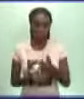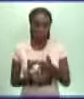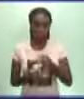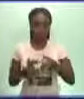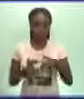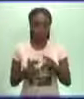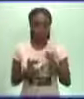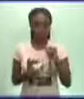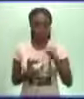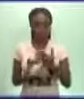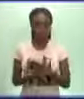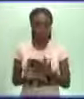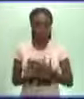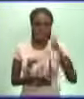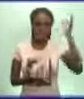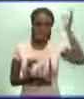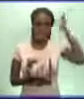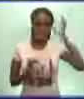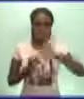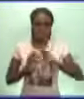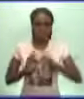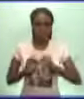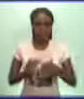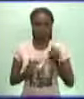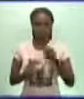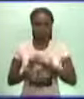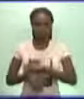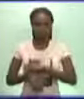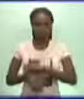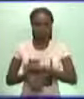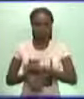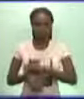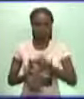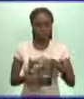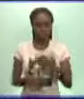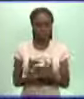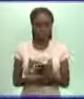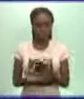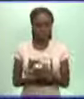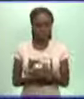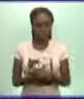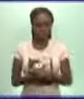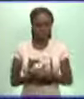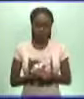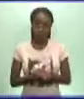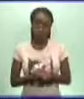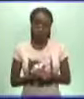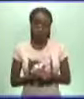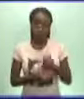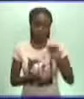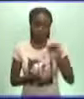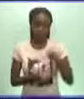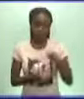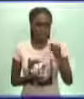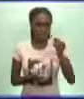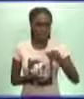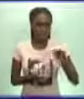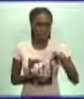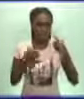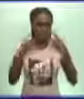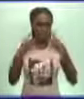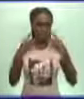protagonismo de las clases de Español Literatura durante un tiempo de este curso escolar. Sobre este autor y su